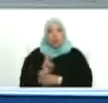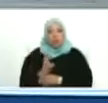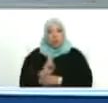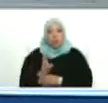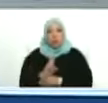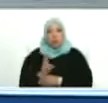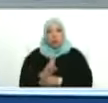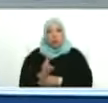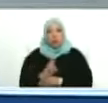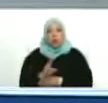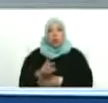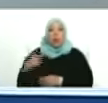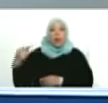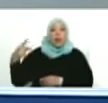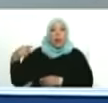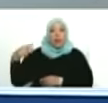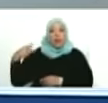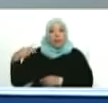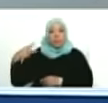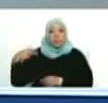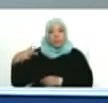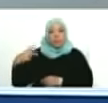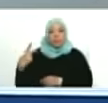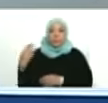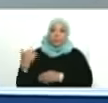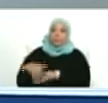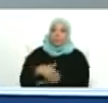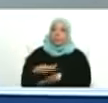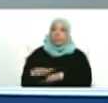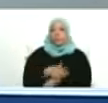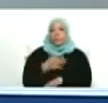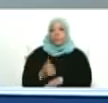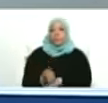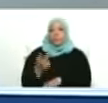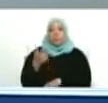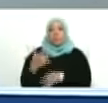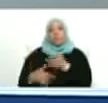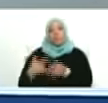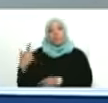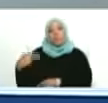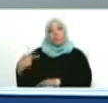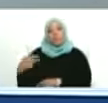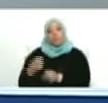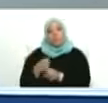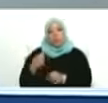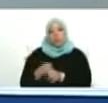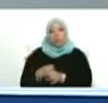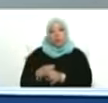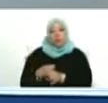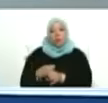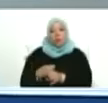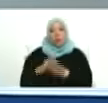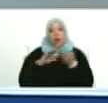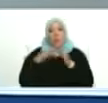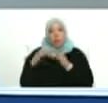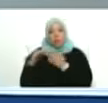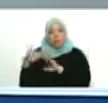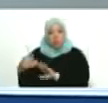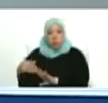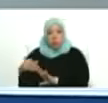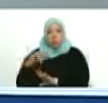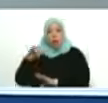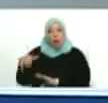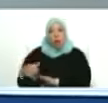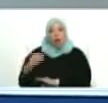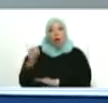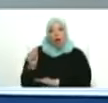a las tejerías en la calle principal del sector Javillal. El